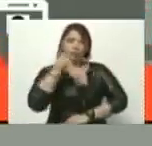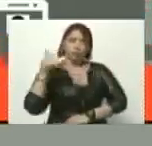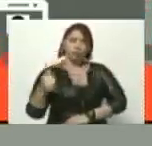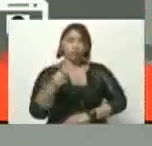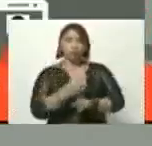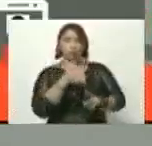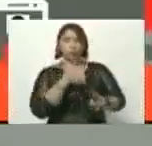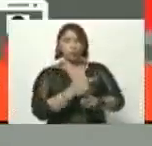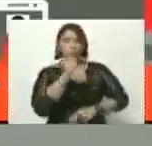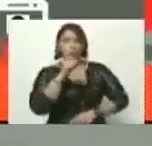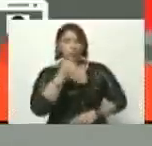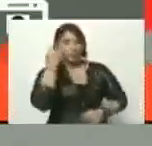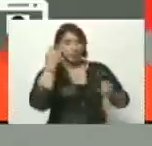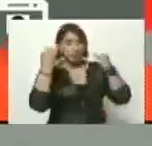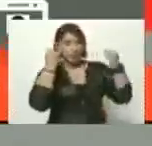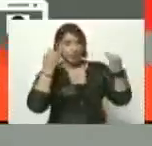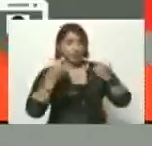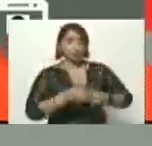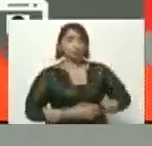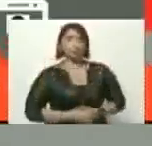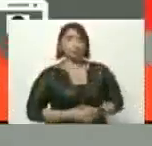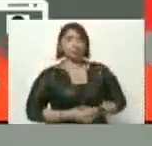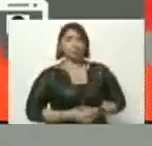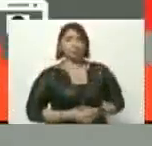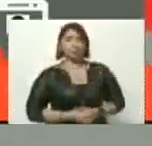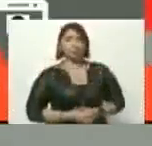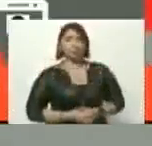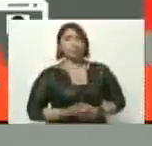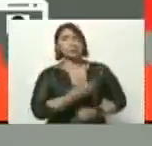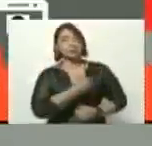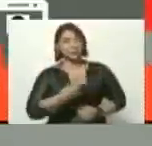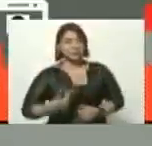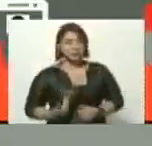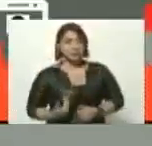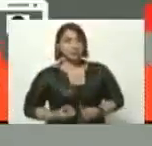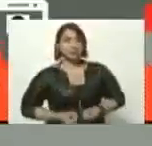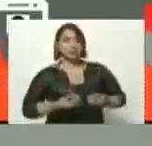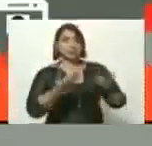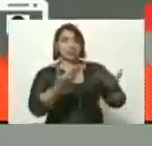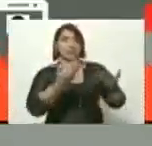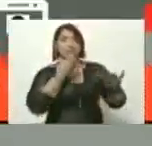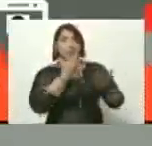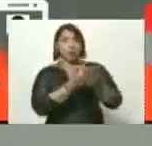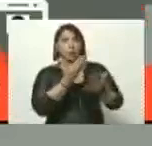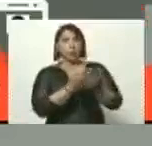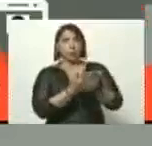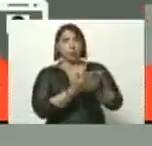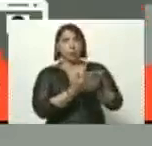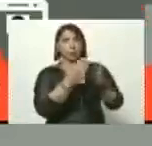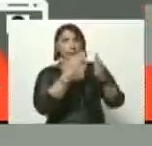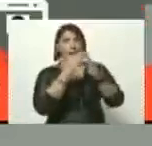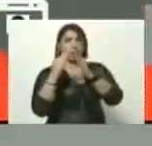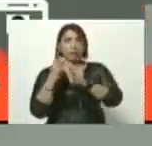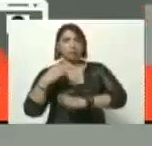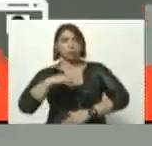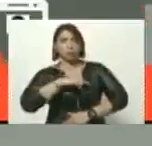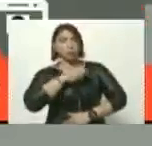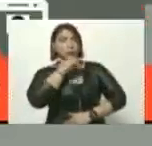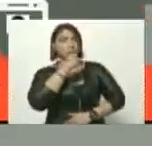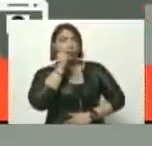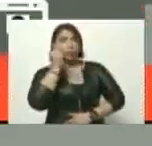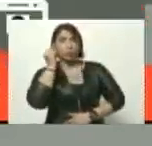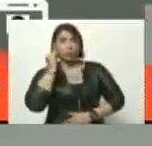redes, como la red de intelectualidad, también, presidente, queremos presentar la propuesta de las casas para nuestros abuelos y para